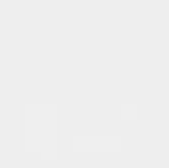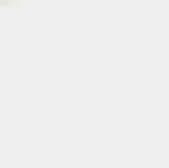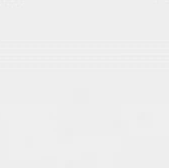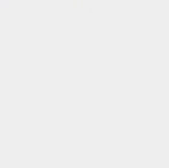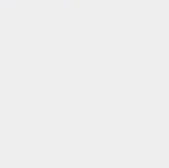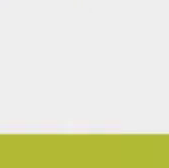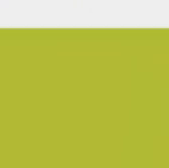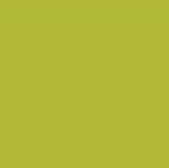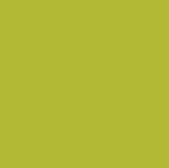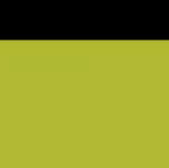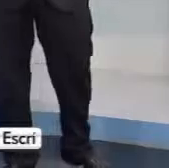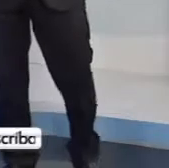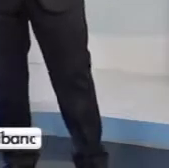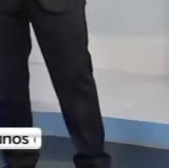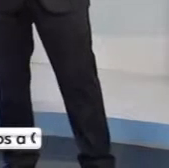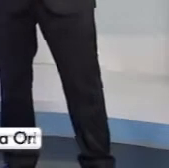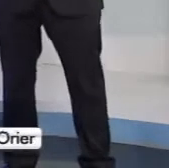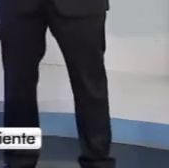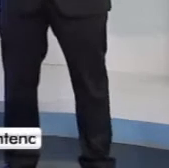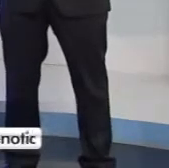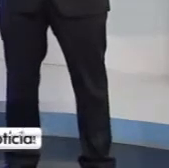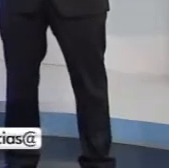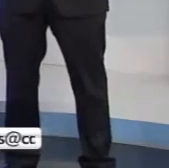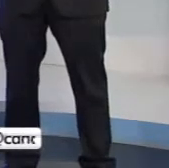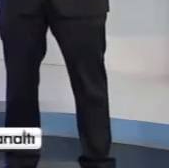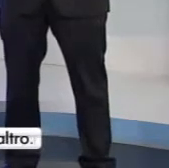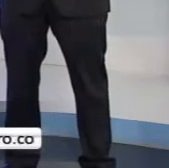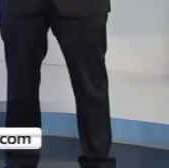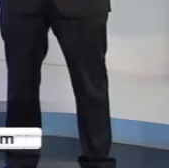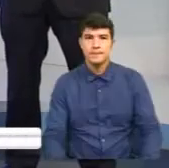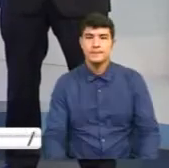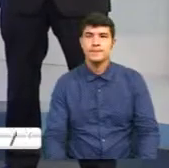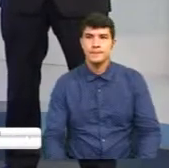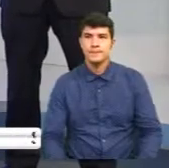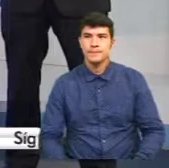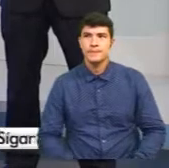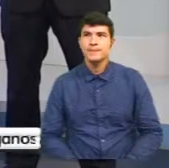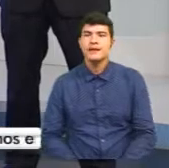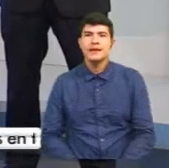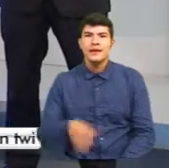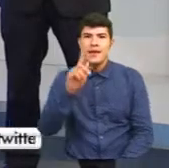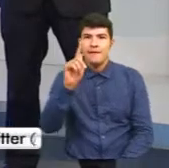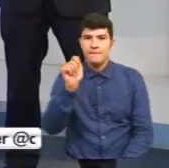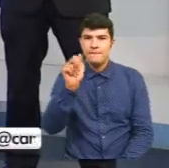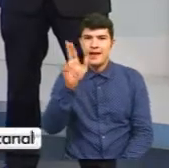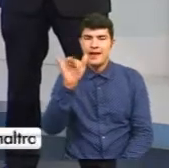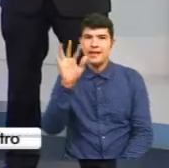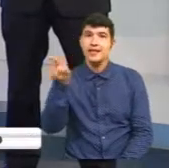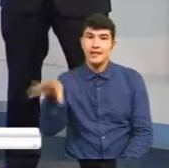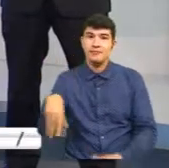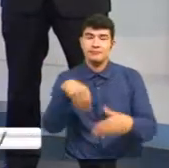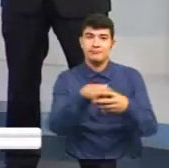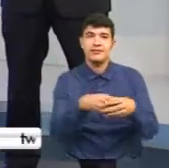con farid jaimes es el unico santandereano que hizo parte de la selección colombia de fútbol 7 que ganó medalla de bronce en los pasados